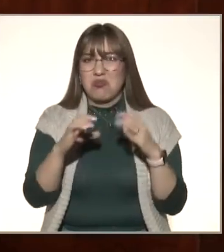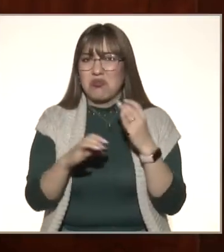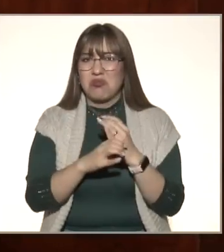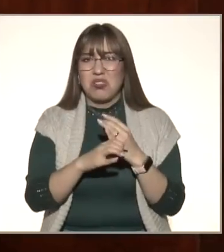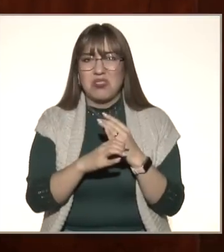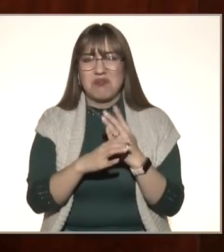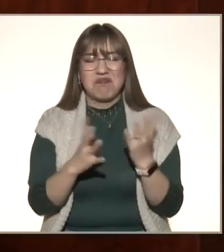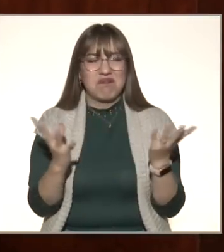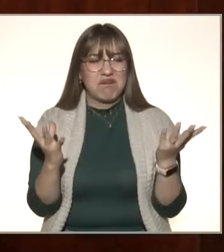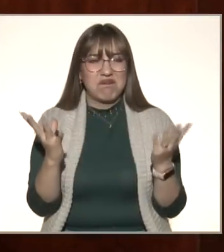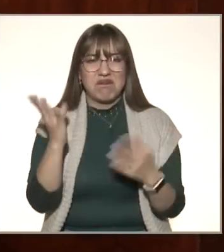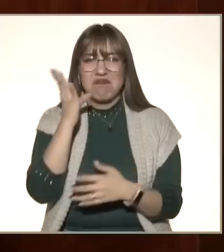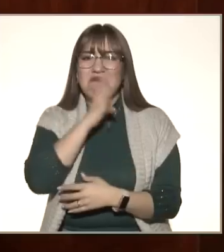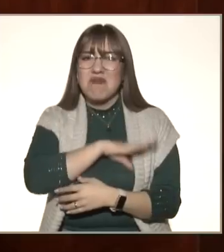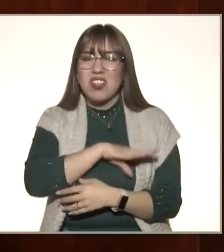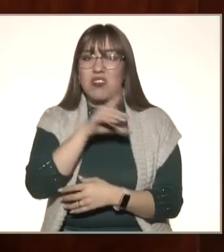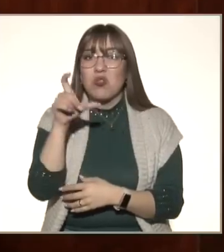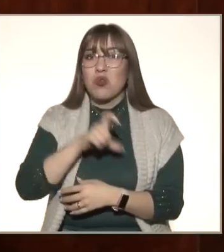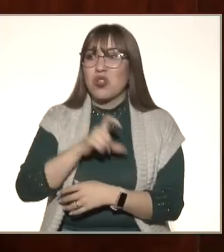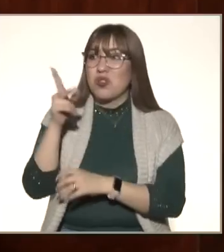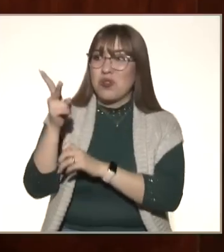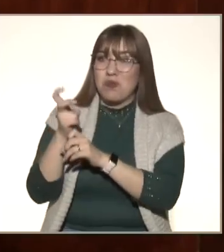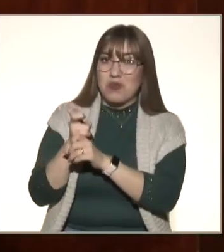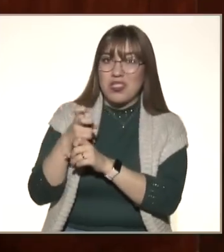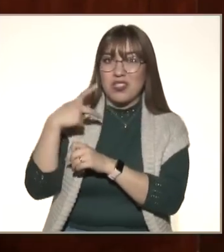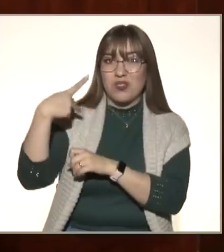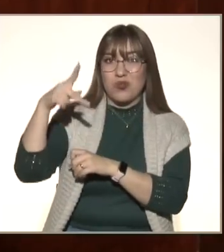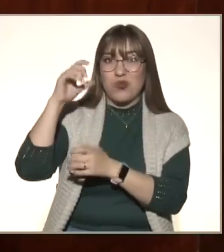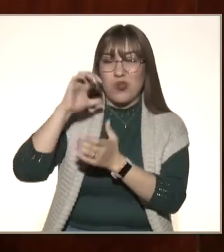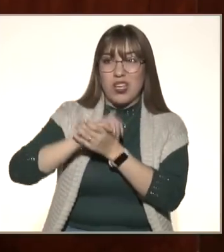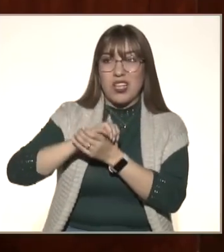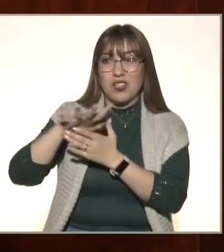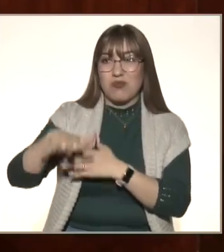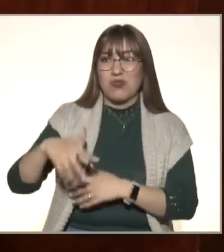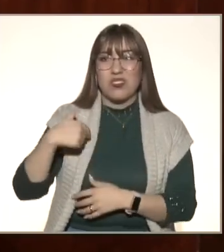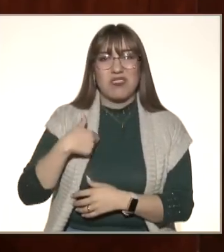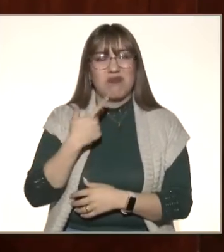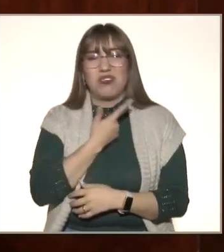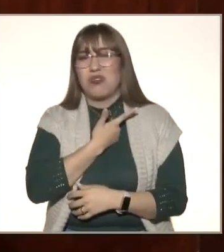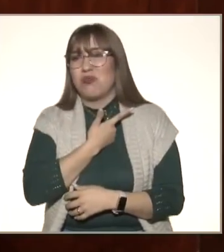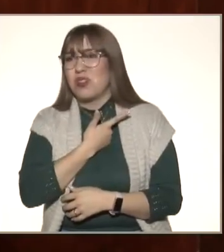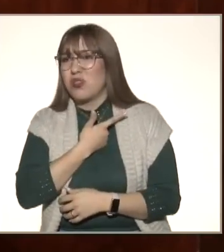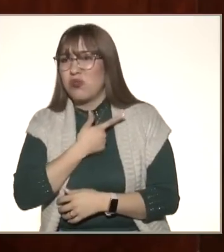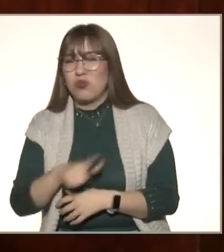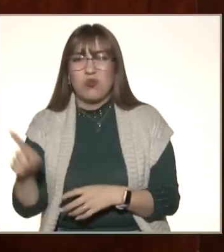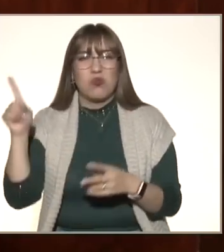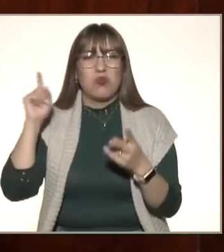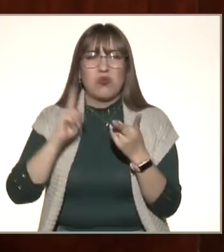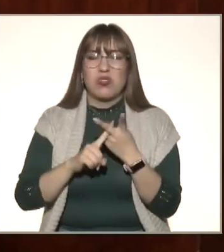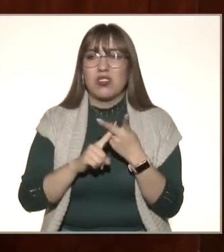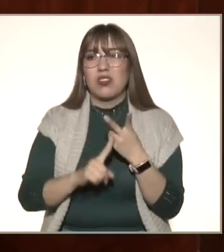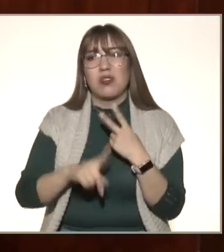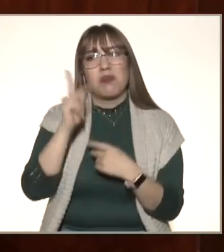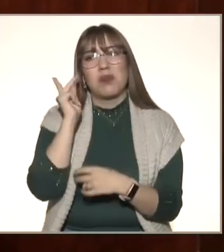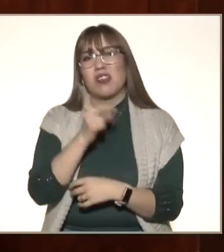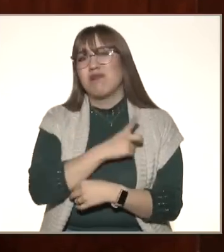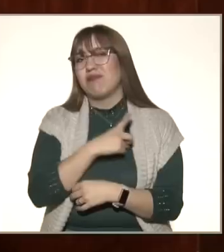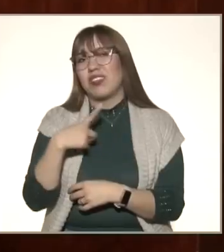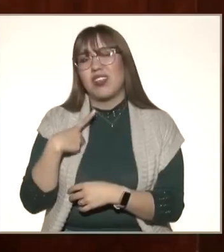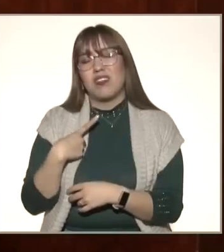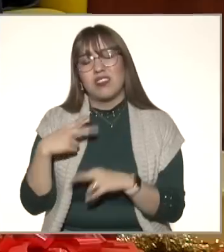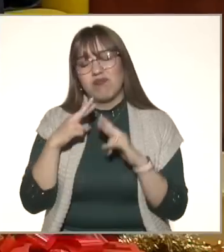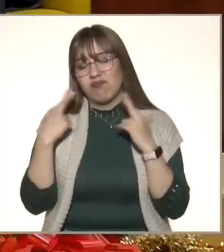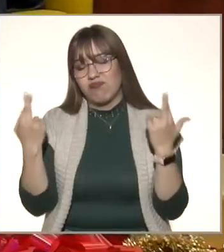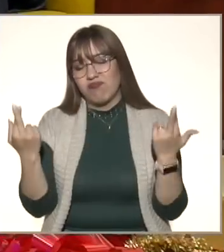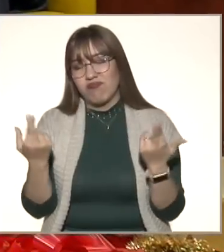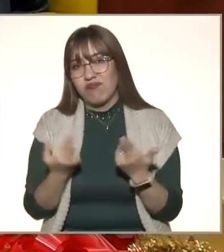que mi hermana, mi hermano trajeron a su pareja y no nos cae bien, no lo toleramos, pero tenemos que convivir. Entonces